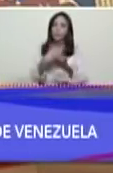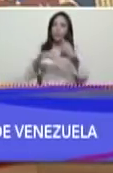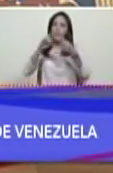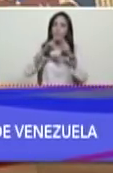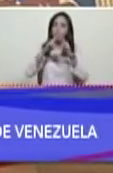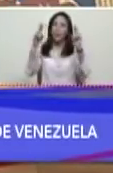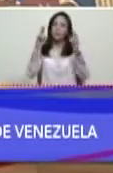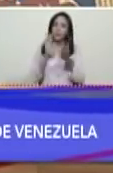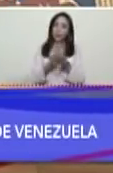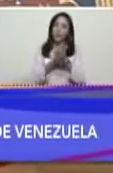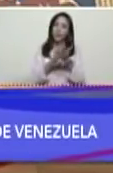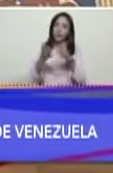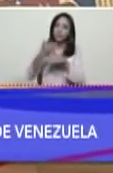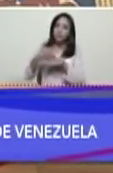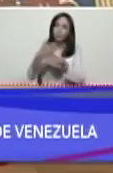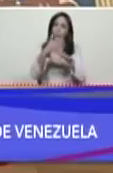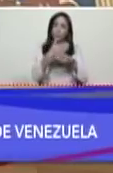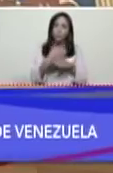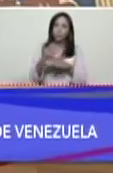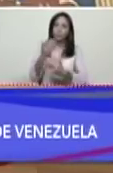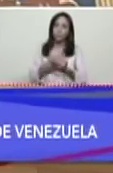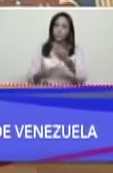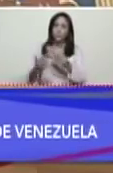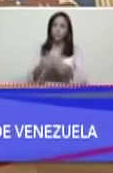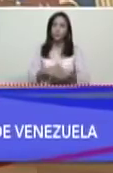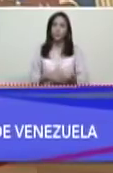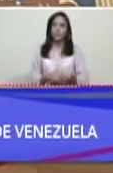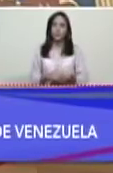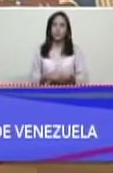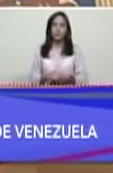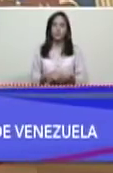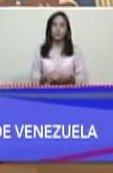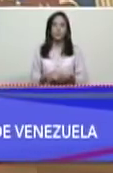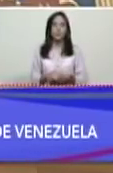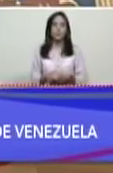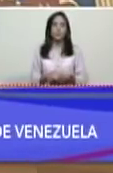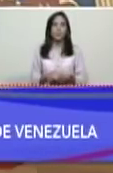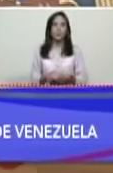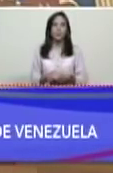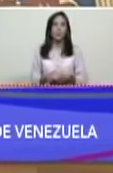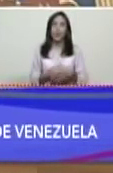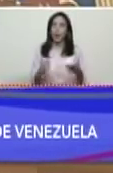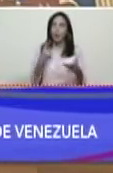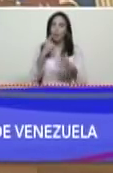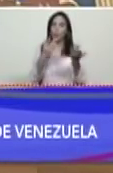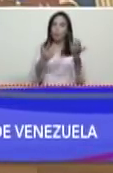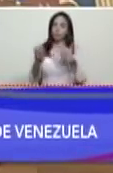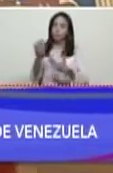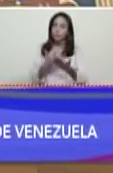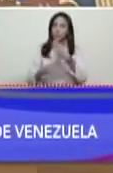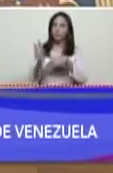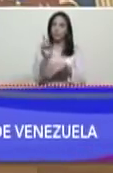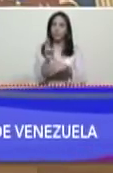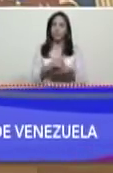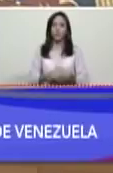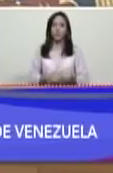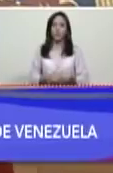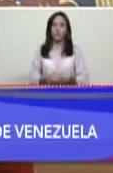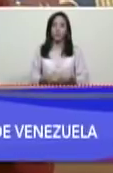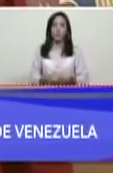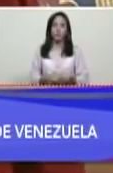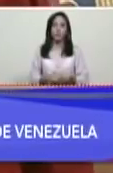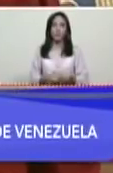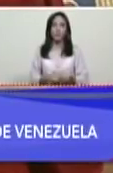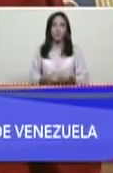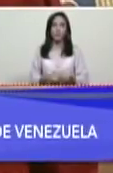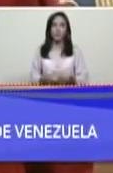de cooperación multipolar, donde Venezuela es querida y además donde Venezuela es respetada. Muy